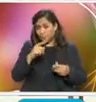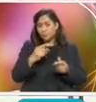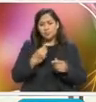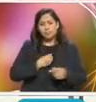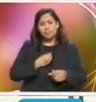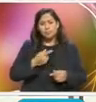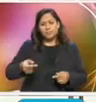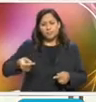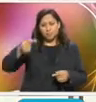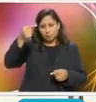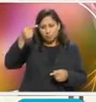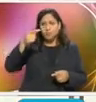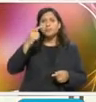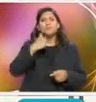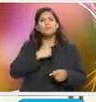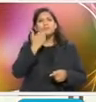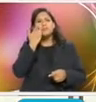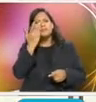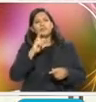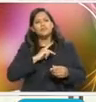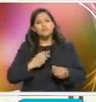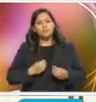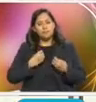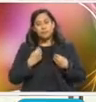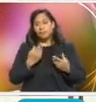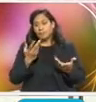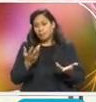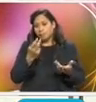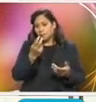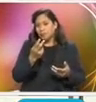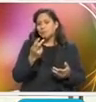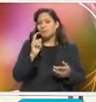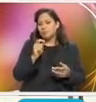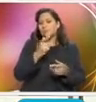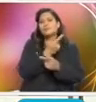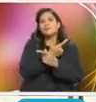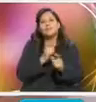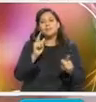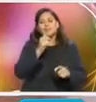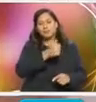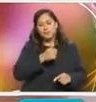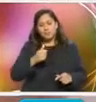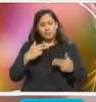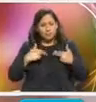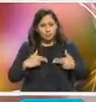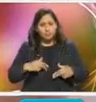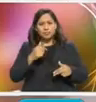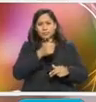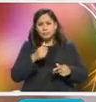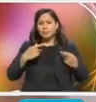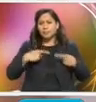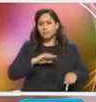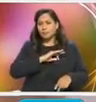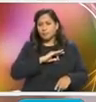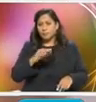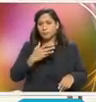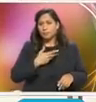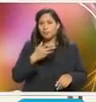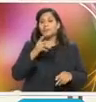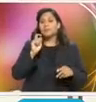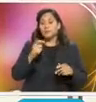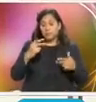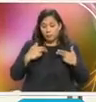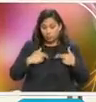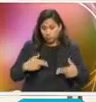poder autodeterminar lo que queremos en nuestras vidas, ¿no? Que esto tiene que ver con la libertad que cada ser humano puede tener. Entonces, cuando un ser humano parte de